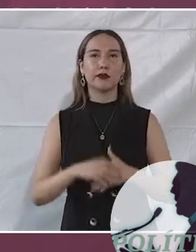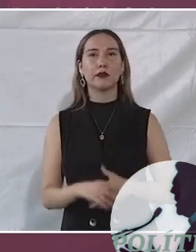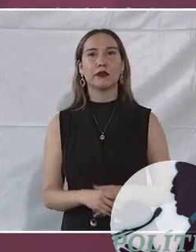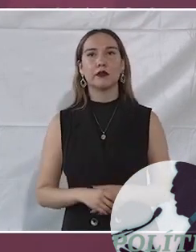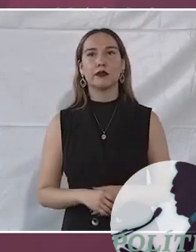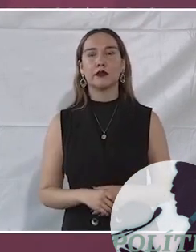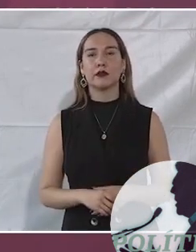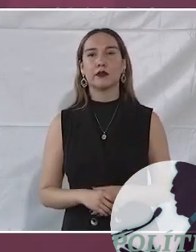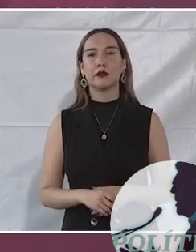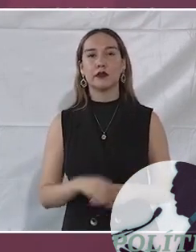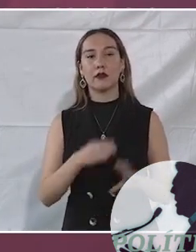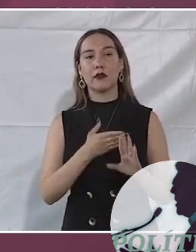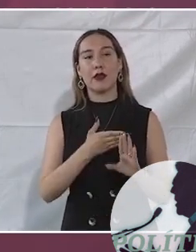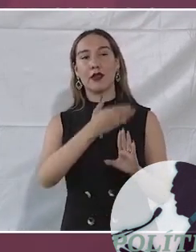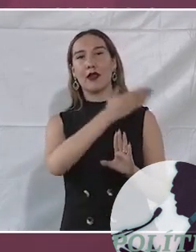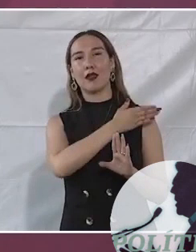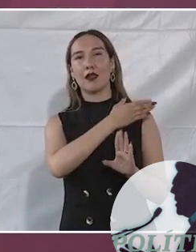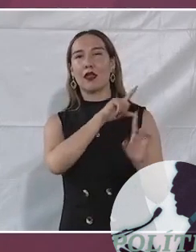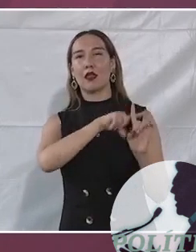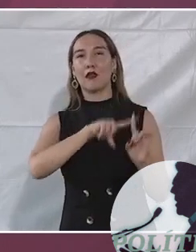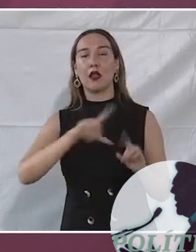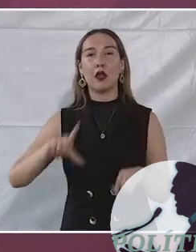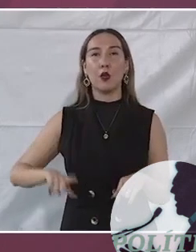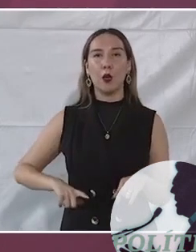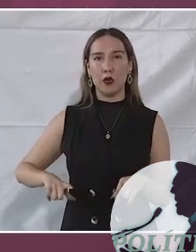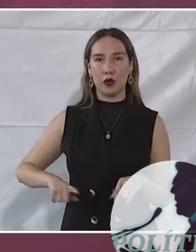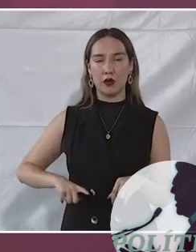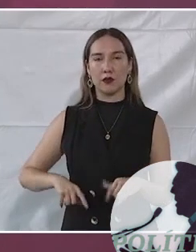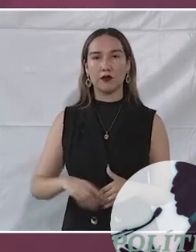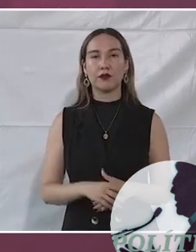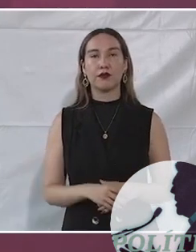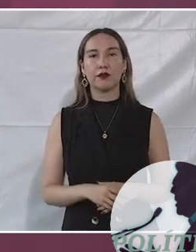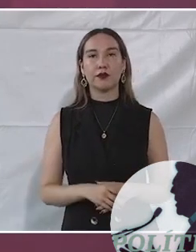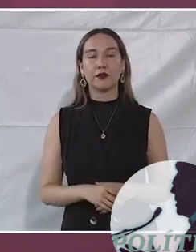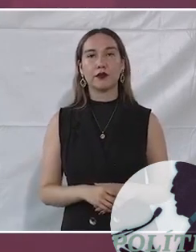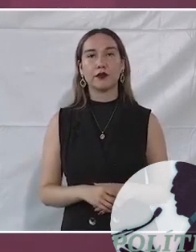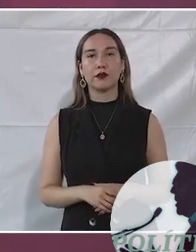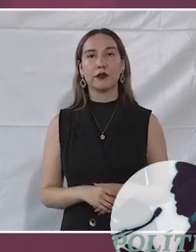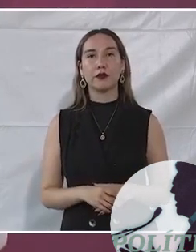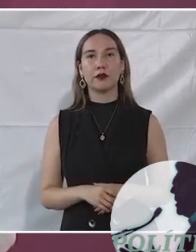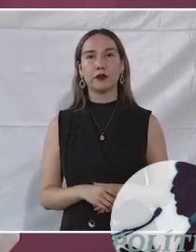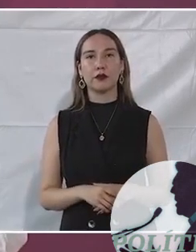los gobiernos llamados neoliberales o neoporfiristas, tenían una